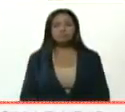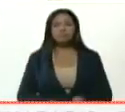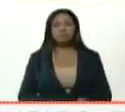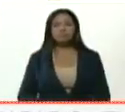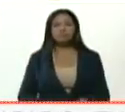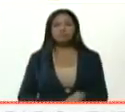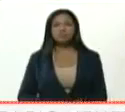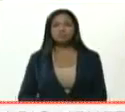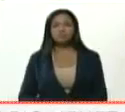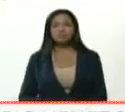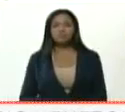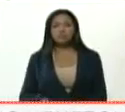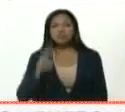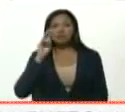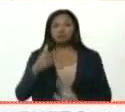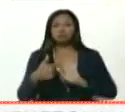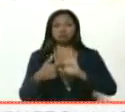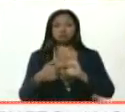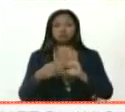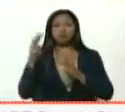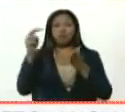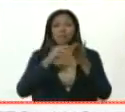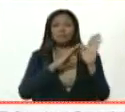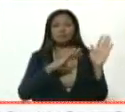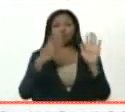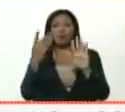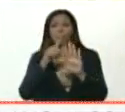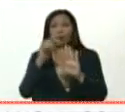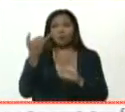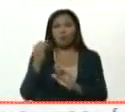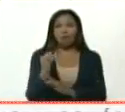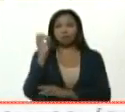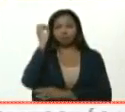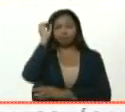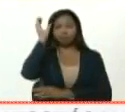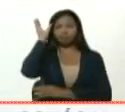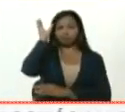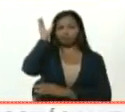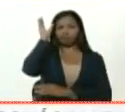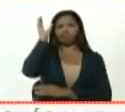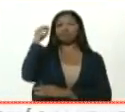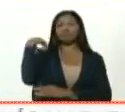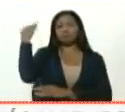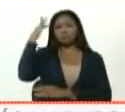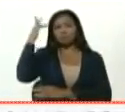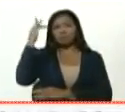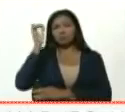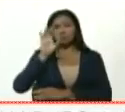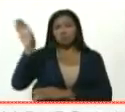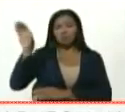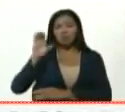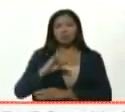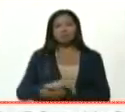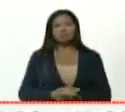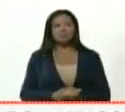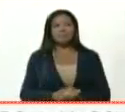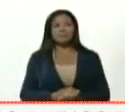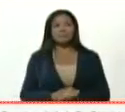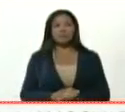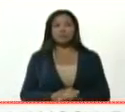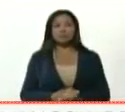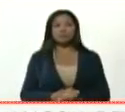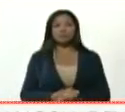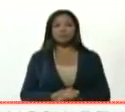Ya se demostró en el año 2019 la gran capacidad que tiene nuestro país, que tiene